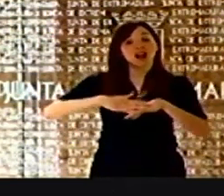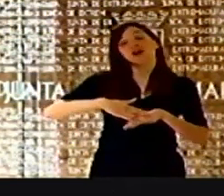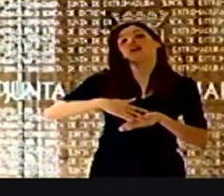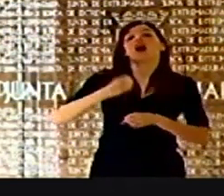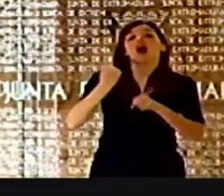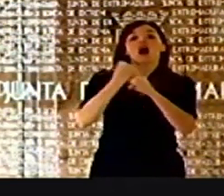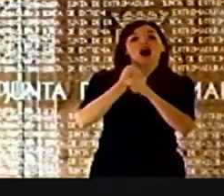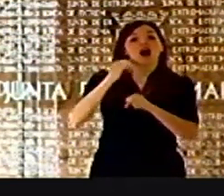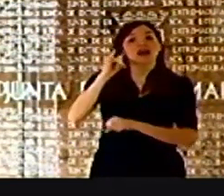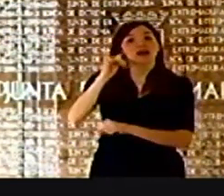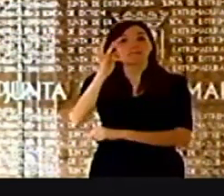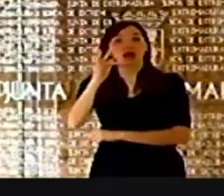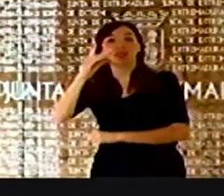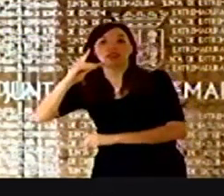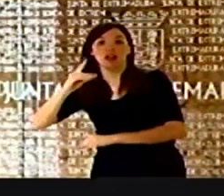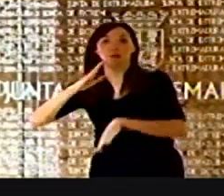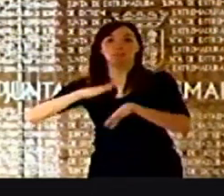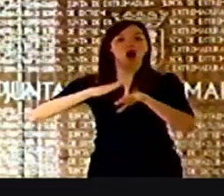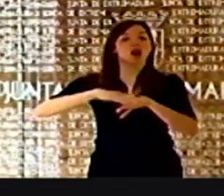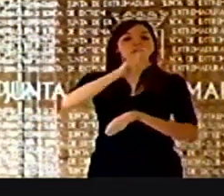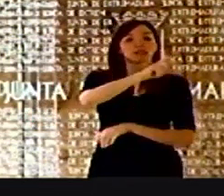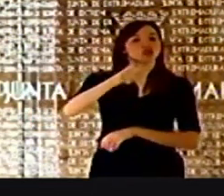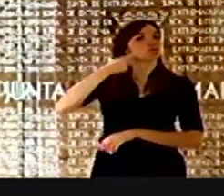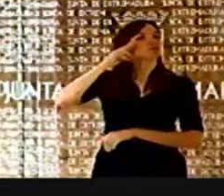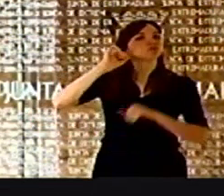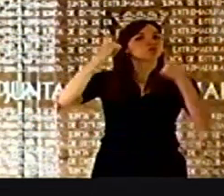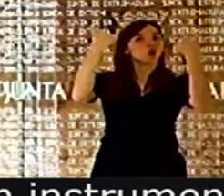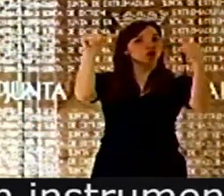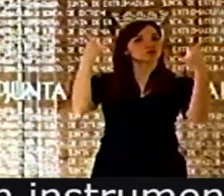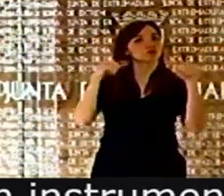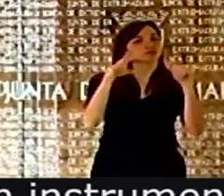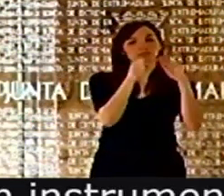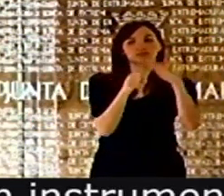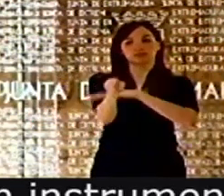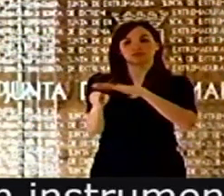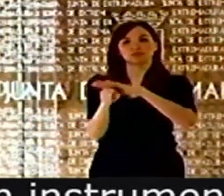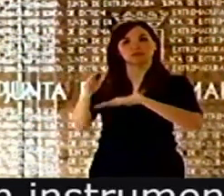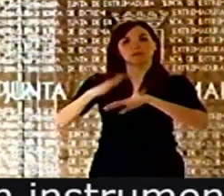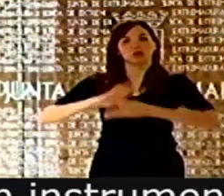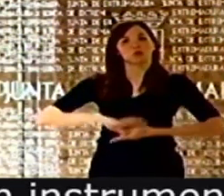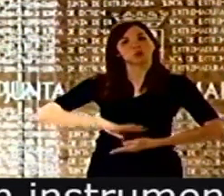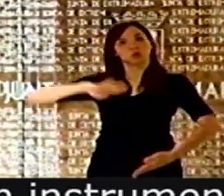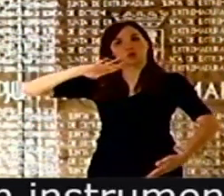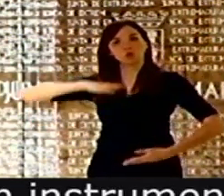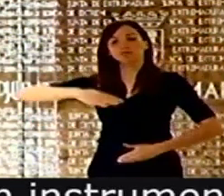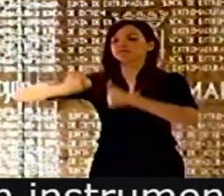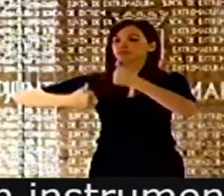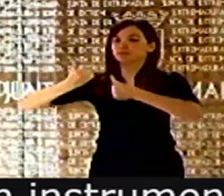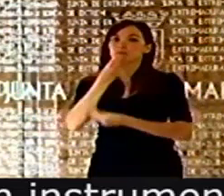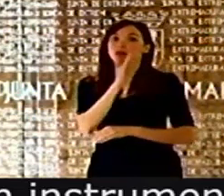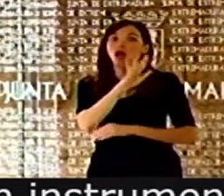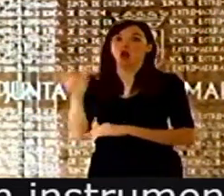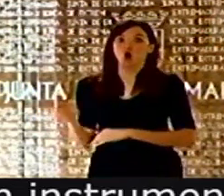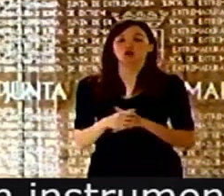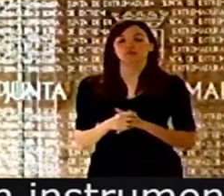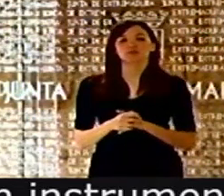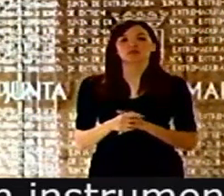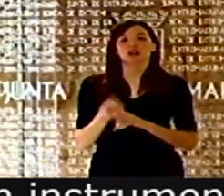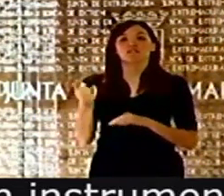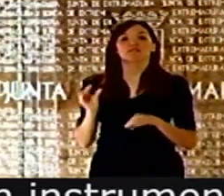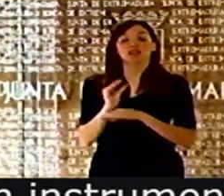y la incorporación de personal cualificado, incrementando así la competitividad de las empresas que obtengan estas ayudas, que tienen una financiación